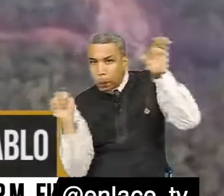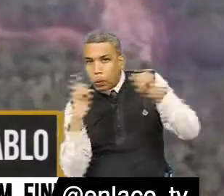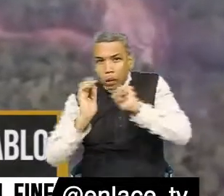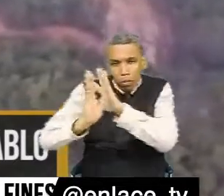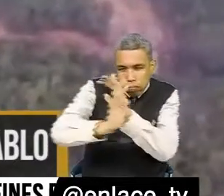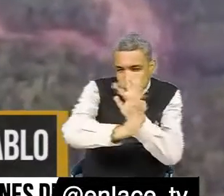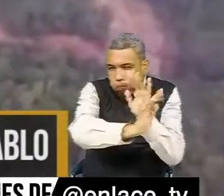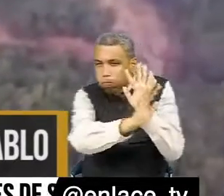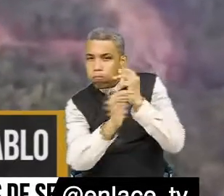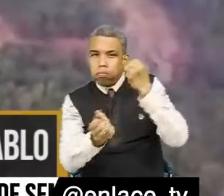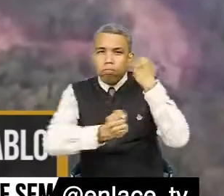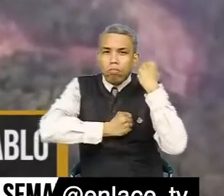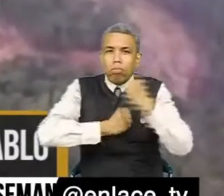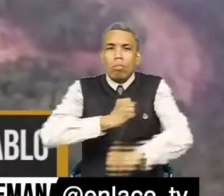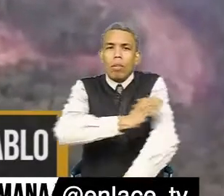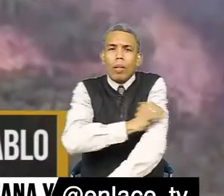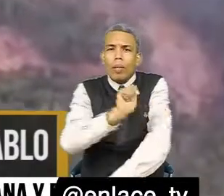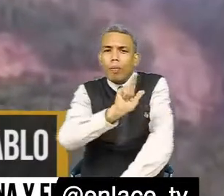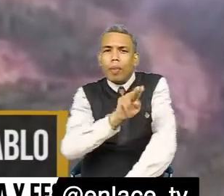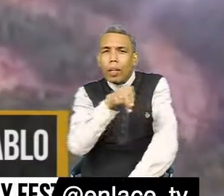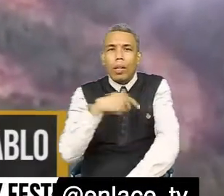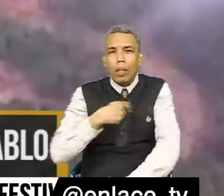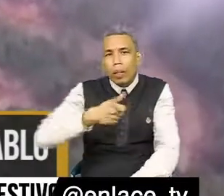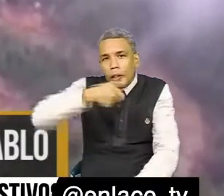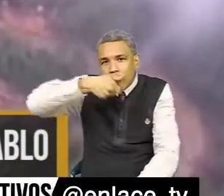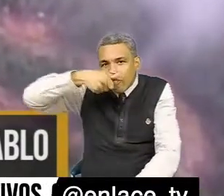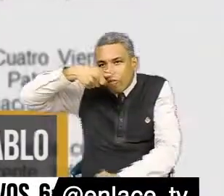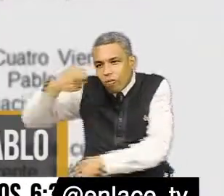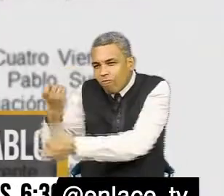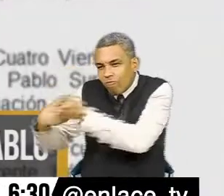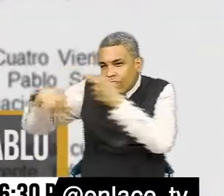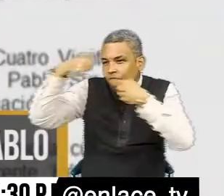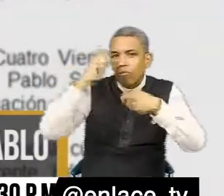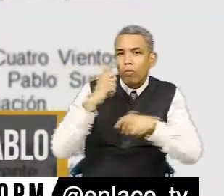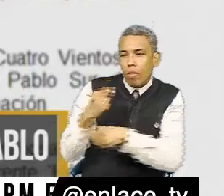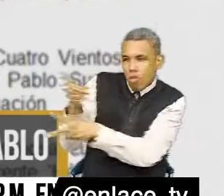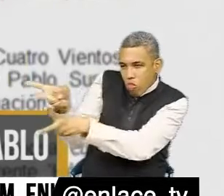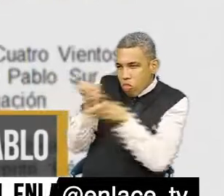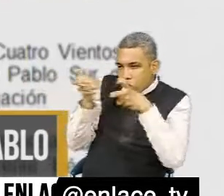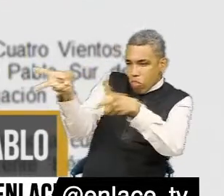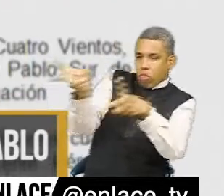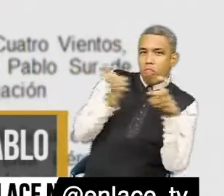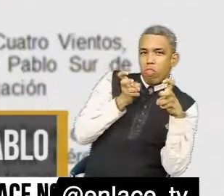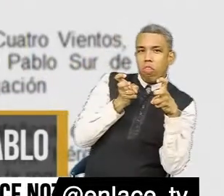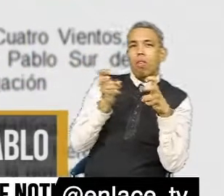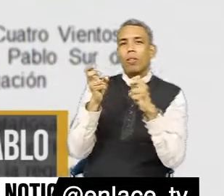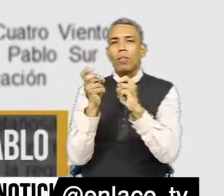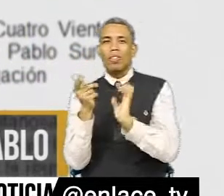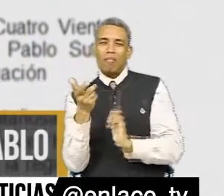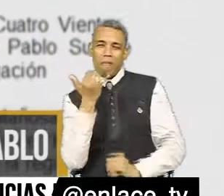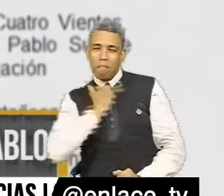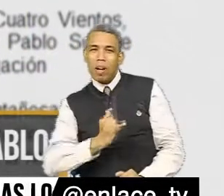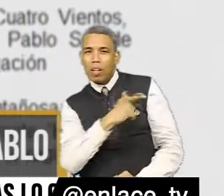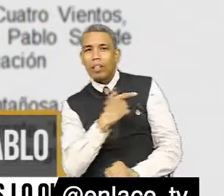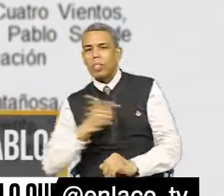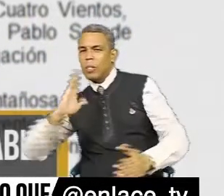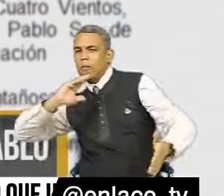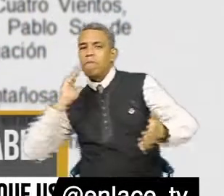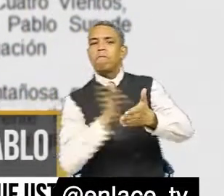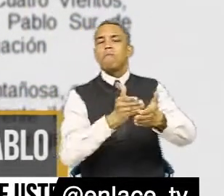en la región como la extorsión el narcotráfico y la minería ilegal el comunicado de prensa cita abro comillas se efectuaron los actos